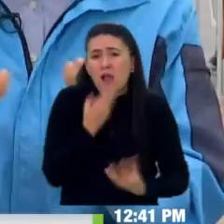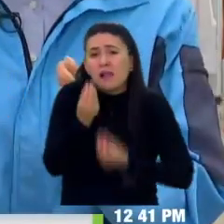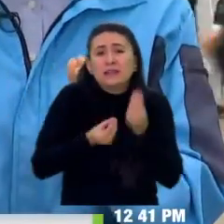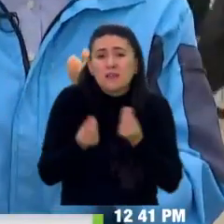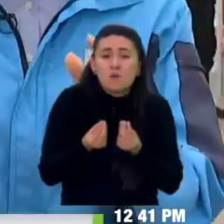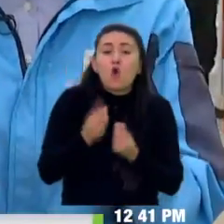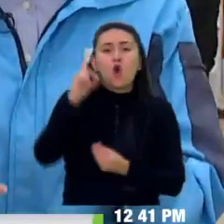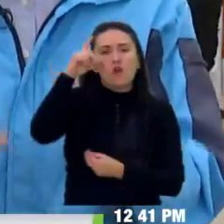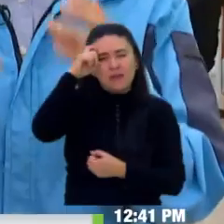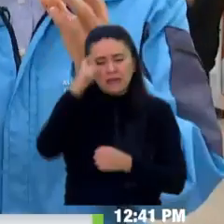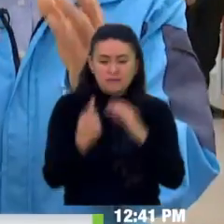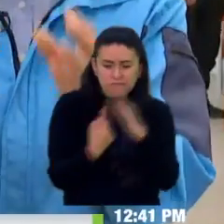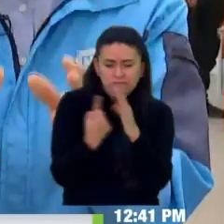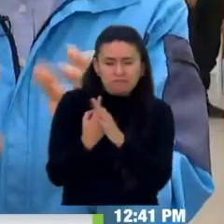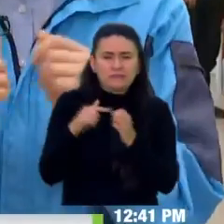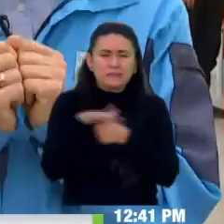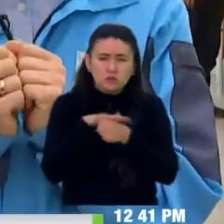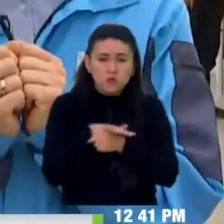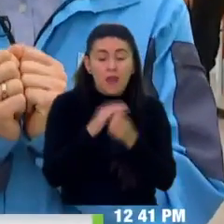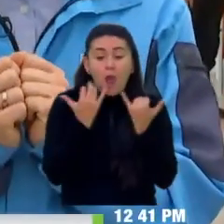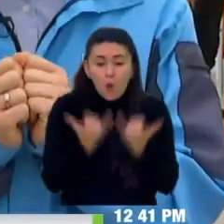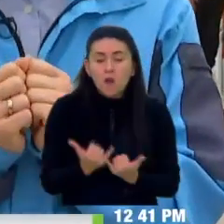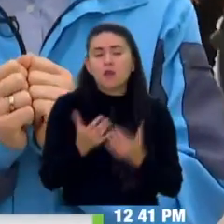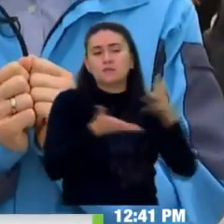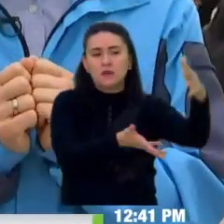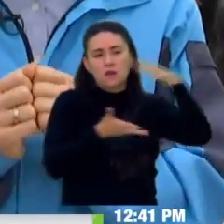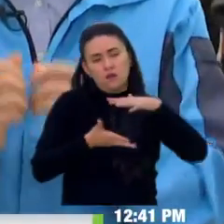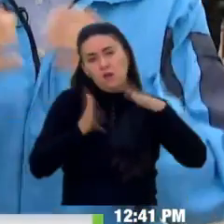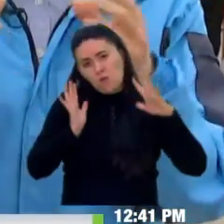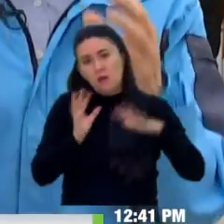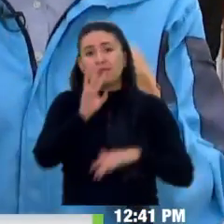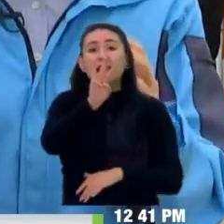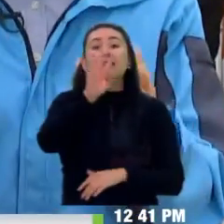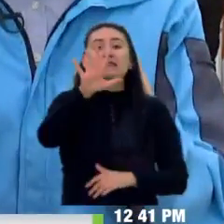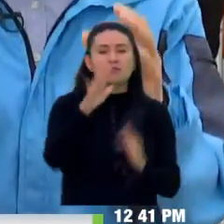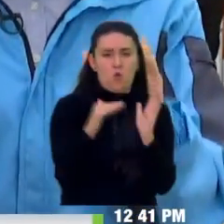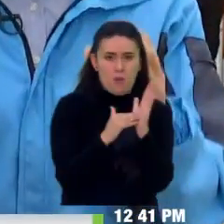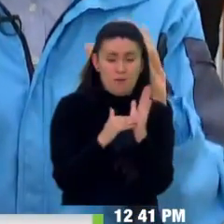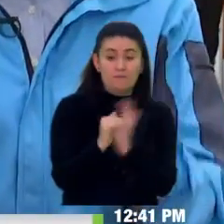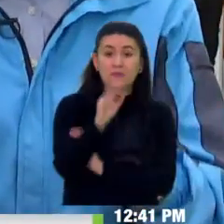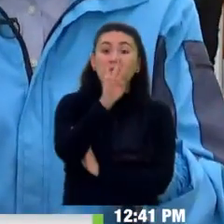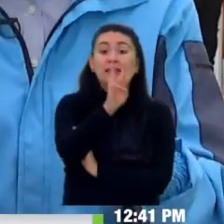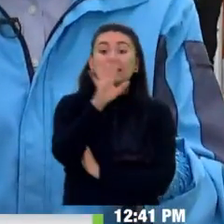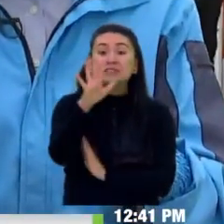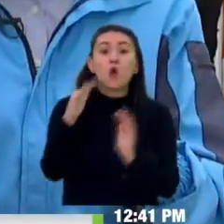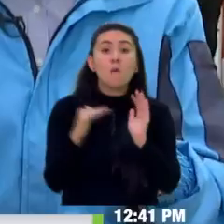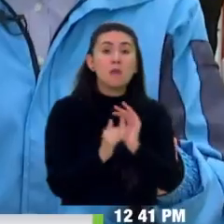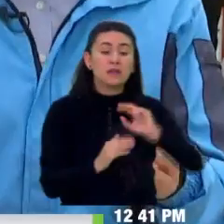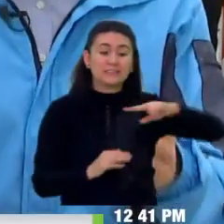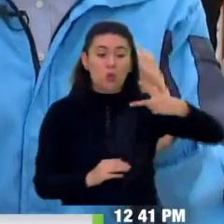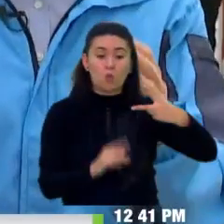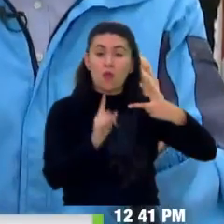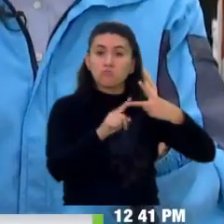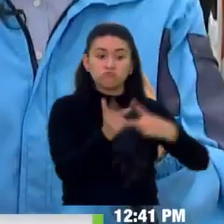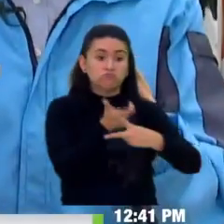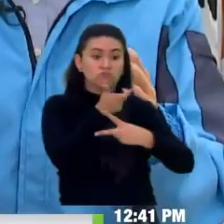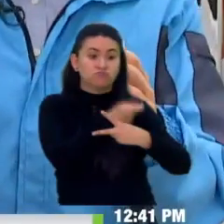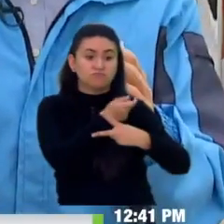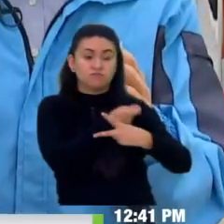tenido dificultades. Por ahora solo nos entregó 35.000. Esas 35.000 segundas dosis de Pfizer se